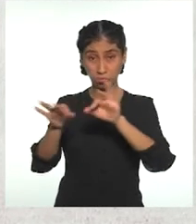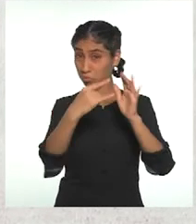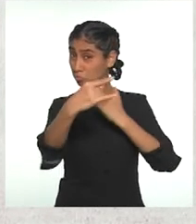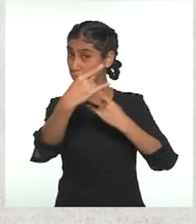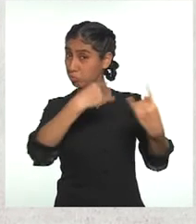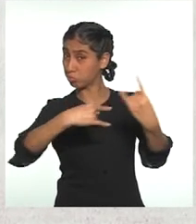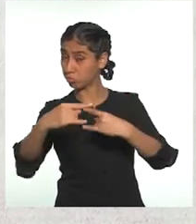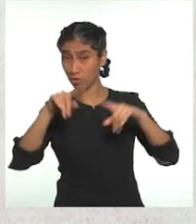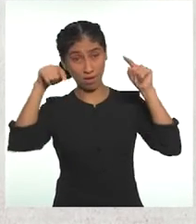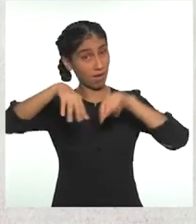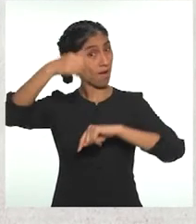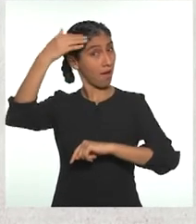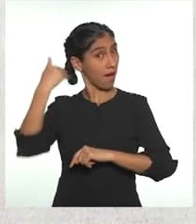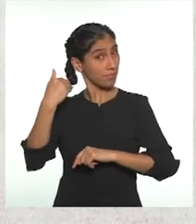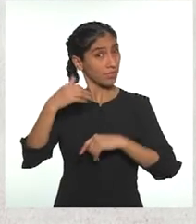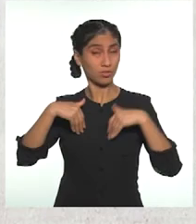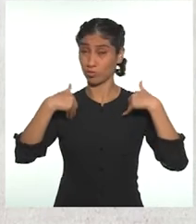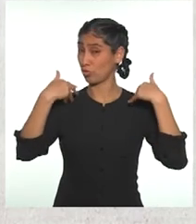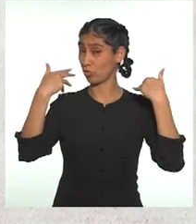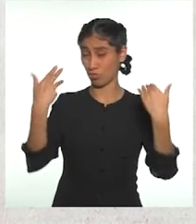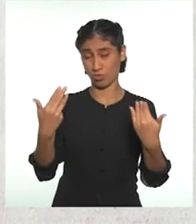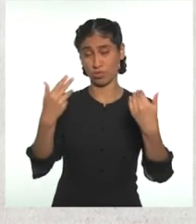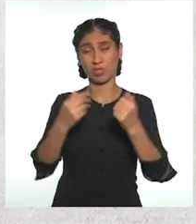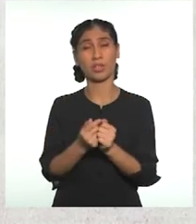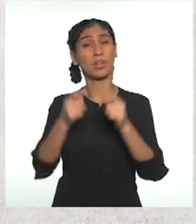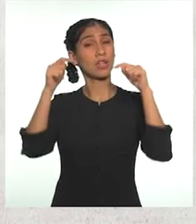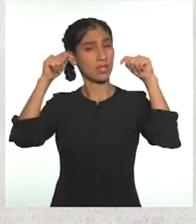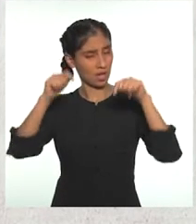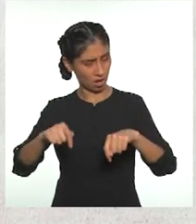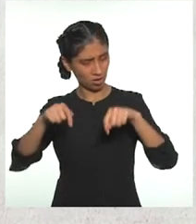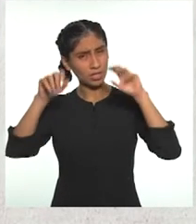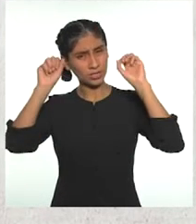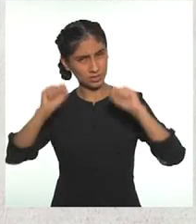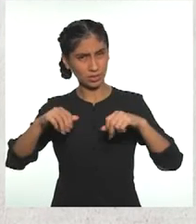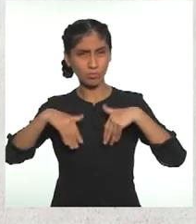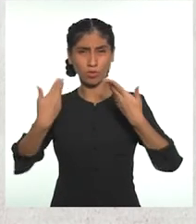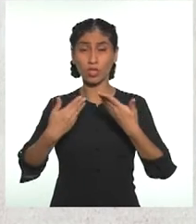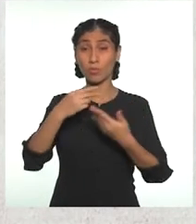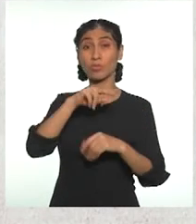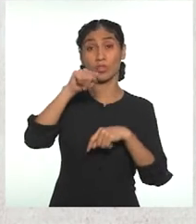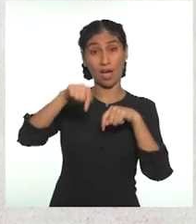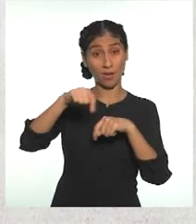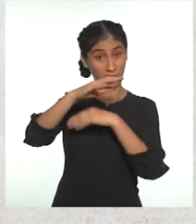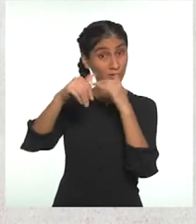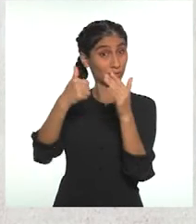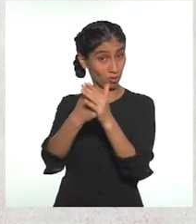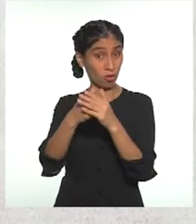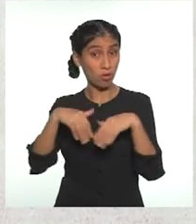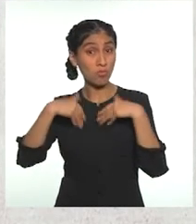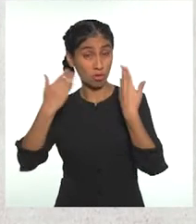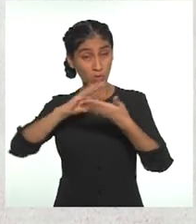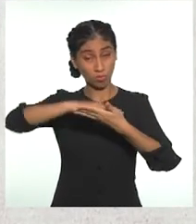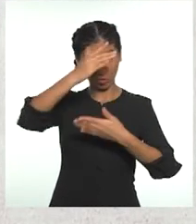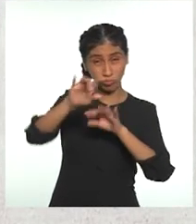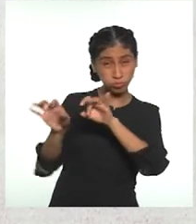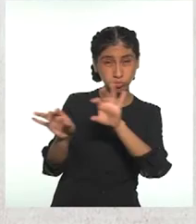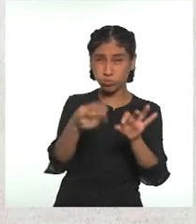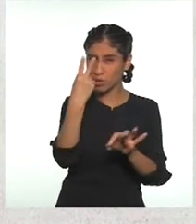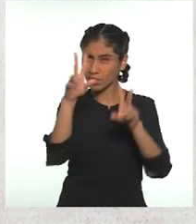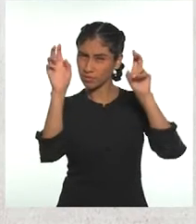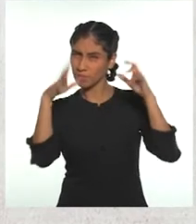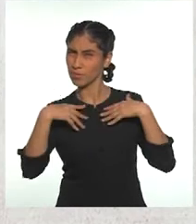mandar y recibir toda esa información importante a la que algunos de nosotros en esta época del COVID hemos podido acceder y